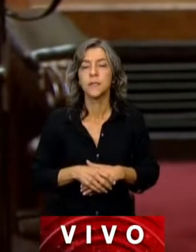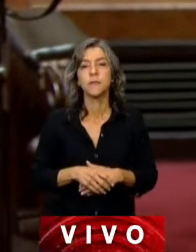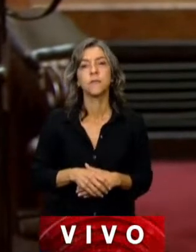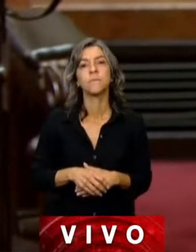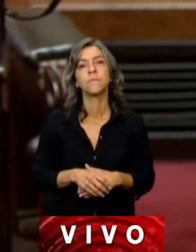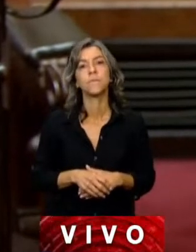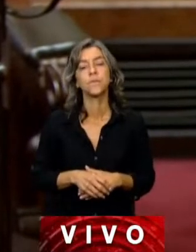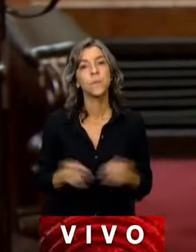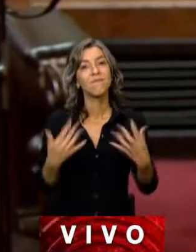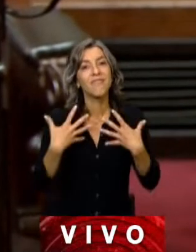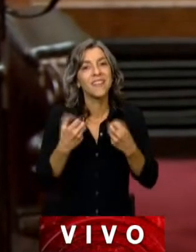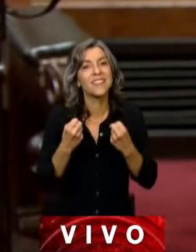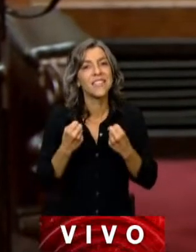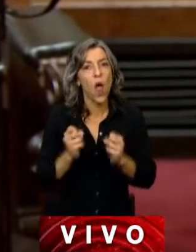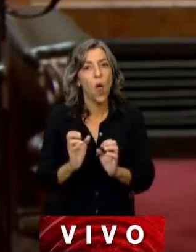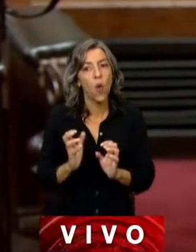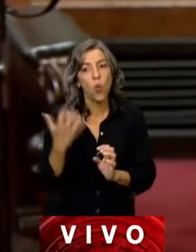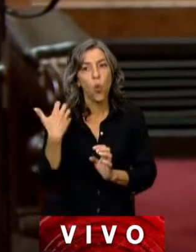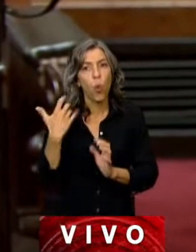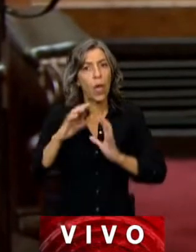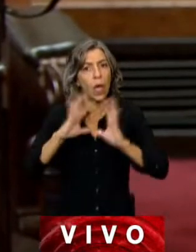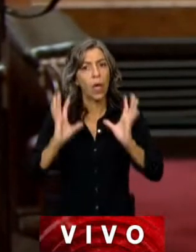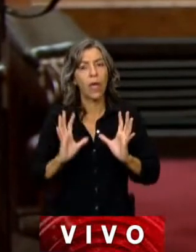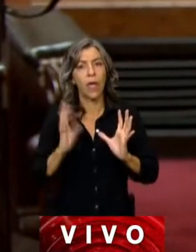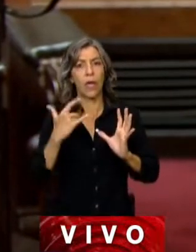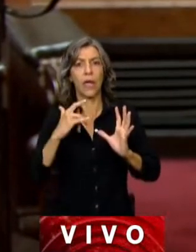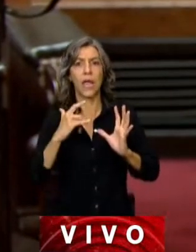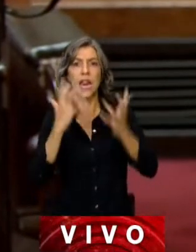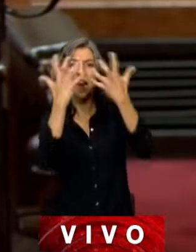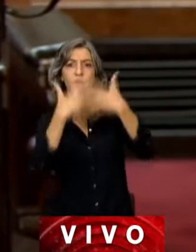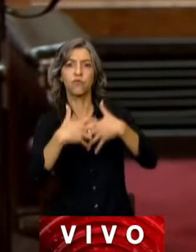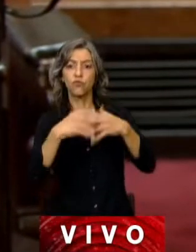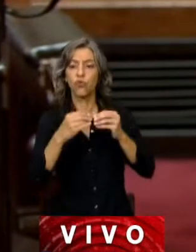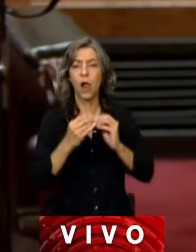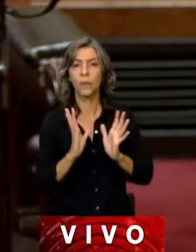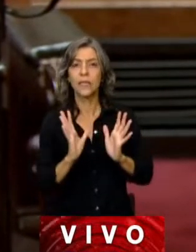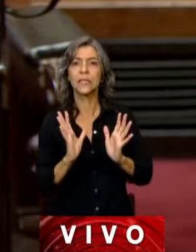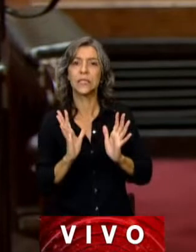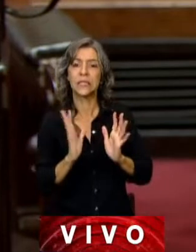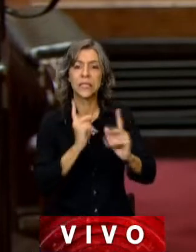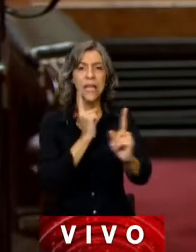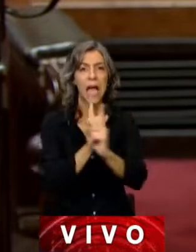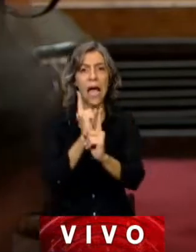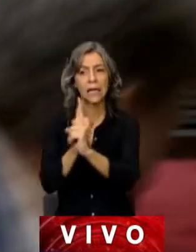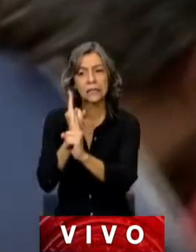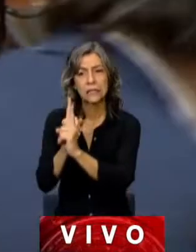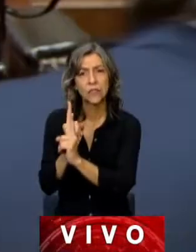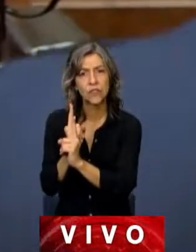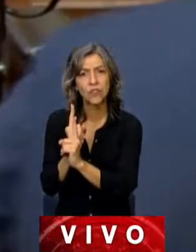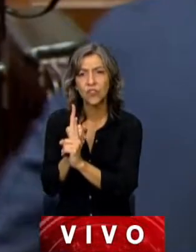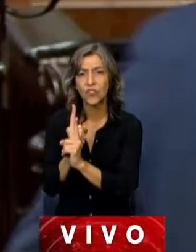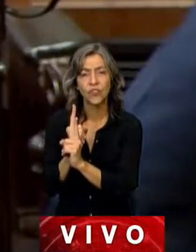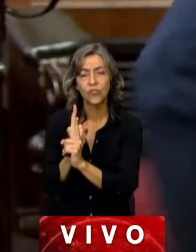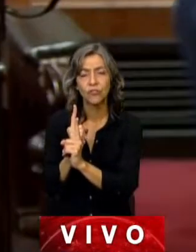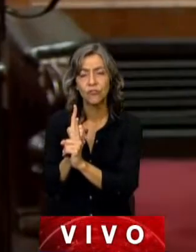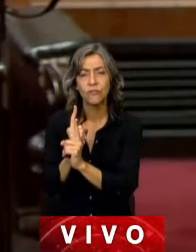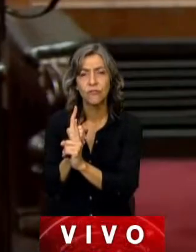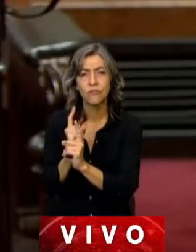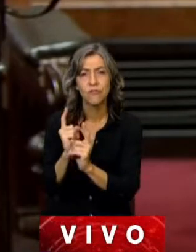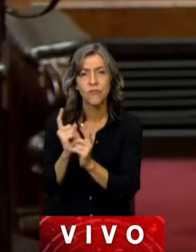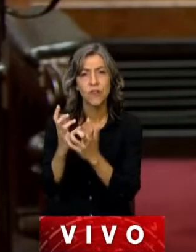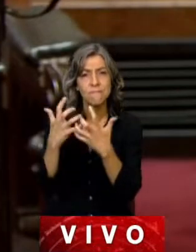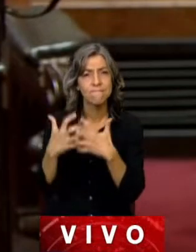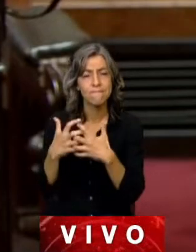sanitario padece de un modelo de atención que es ineficiente y que se paga